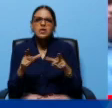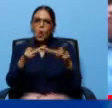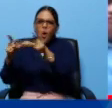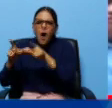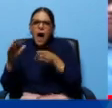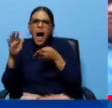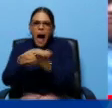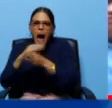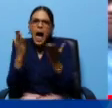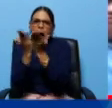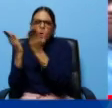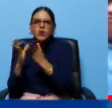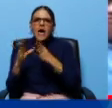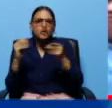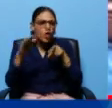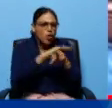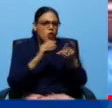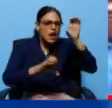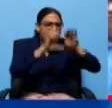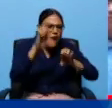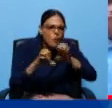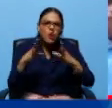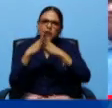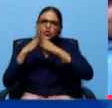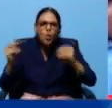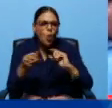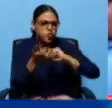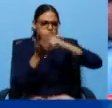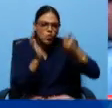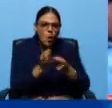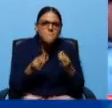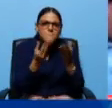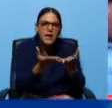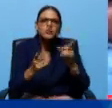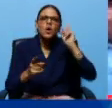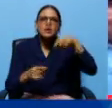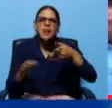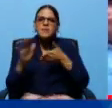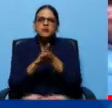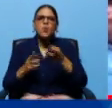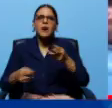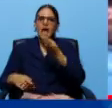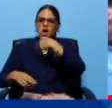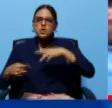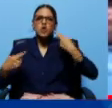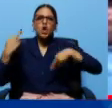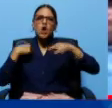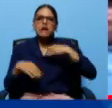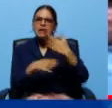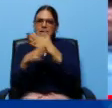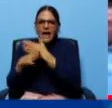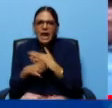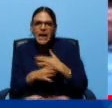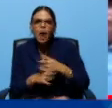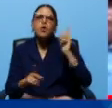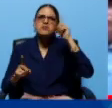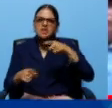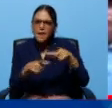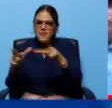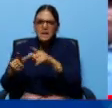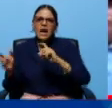son 29, todos sus laboratorios, todas sus áreas de receso, de recreo, de